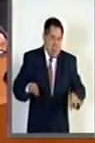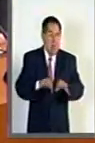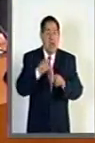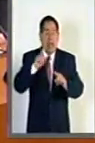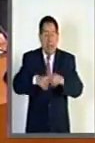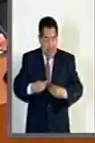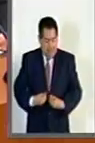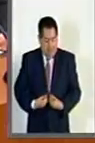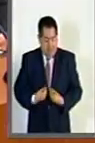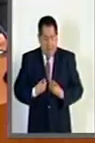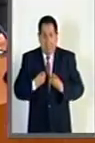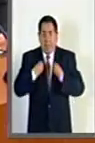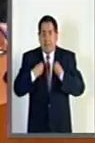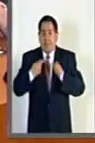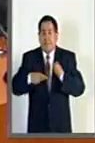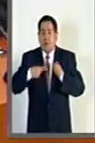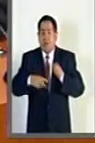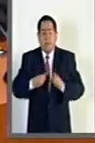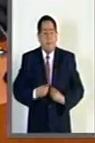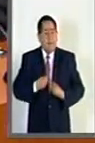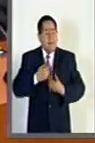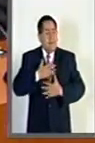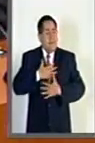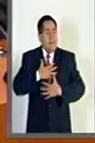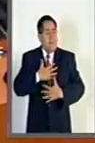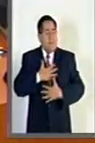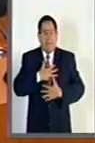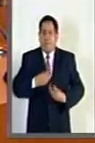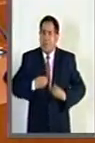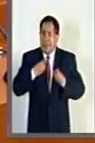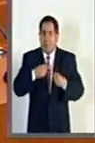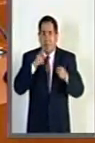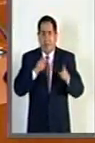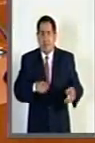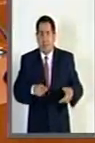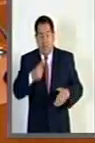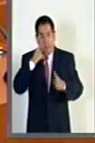la vida de las personas. Y esto no nos deja mentir. Dicen